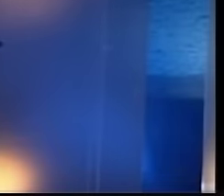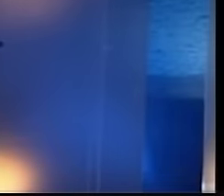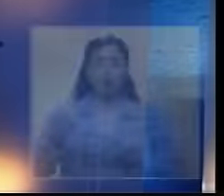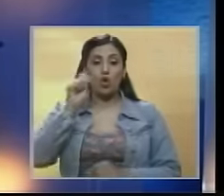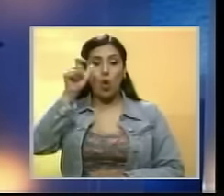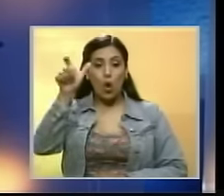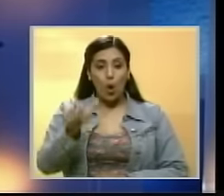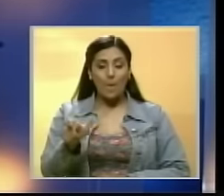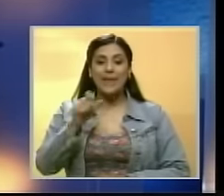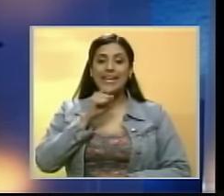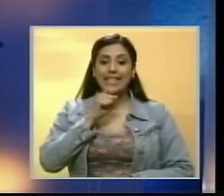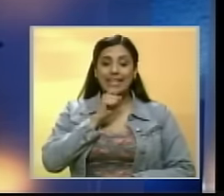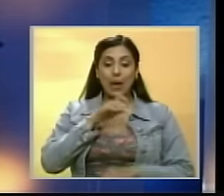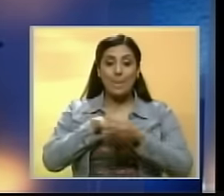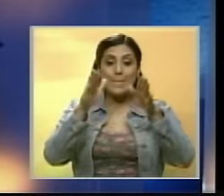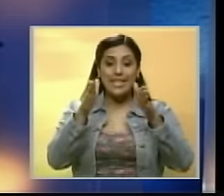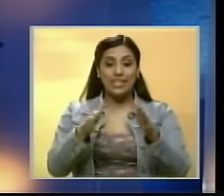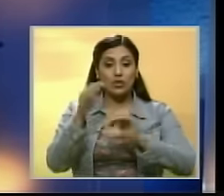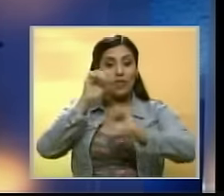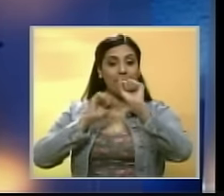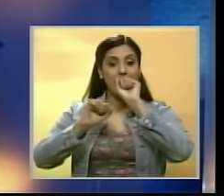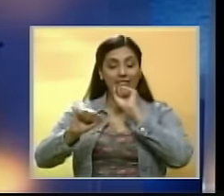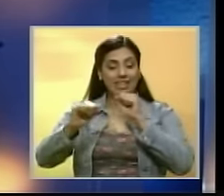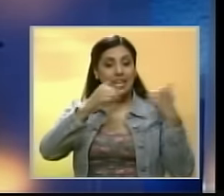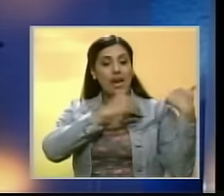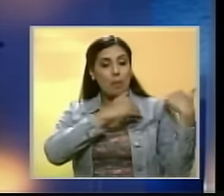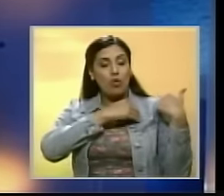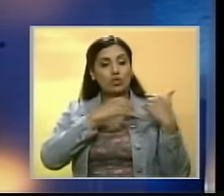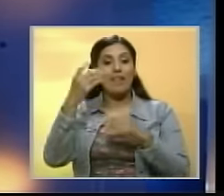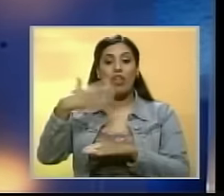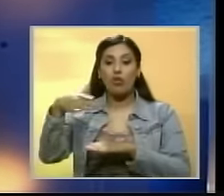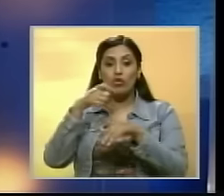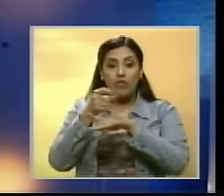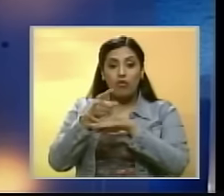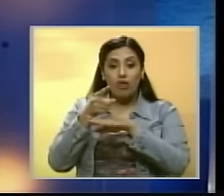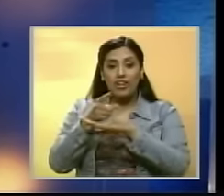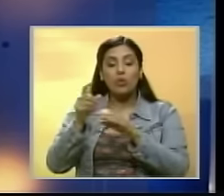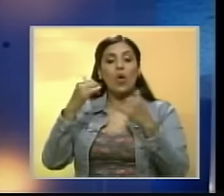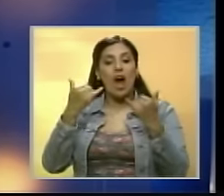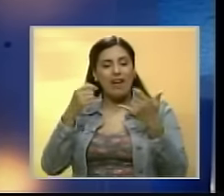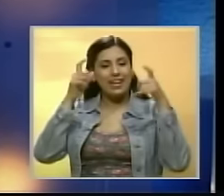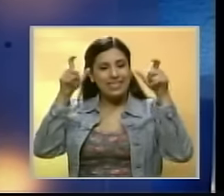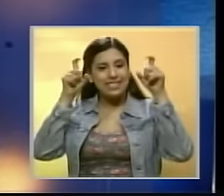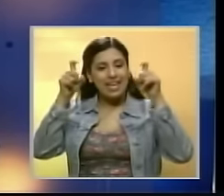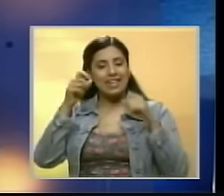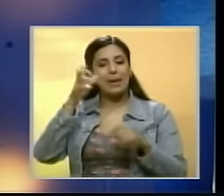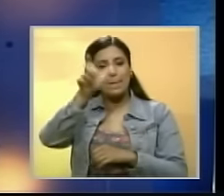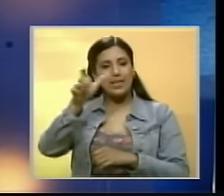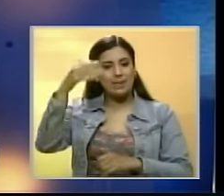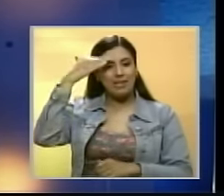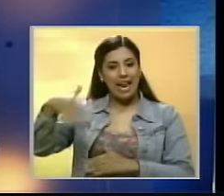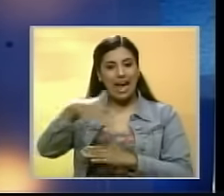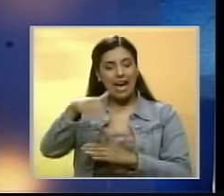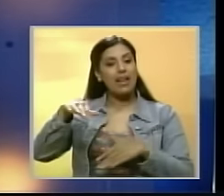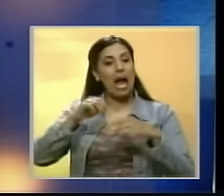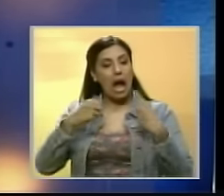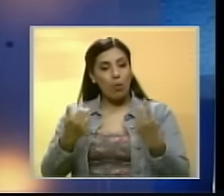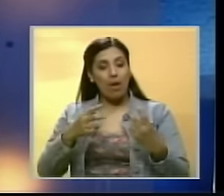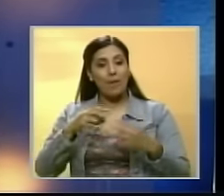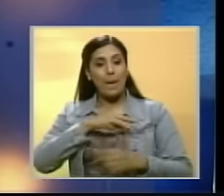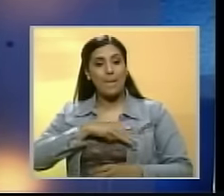Vladimir padrino López ministro de la defensa encabeza desde el fuerte tuna la jornada de gobierno de eficiencia militar en la calle en el marco de la gran